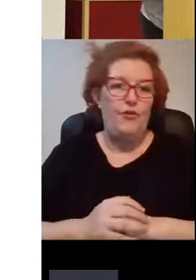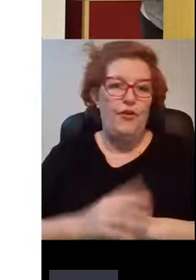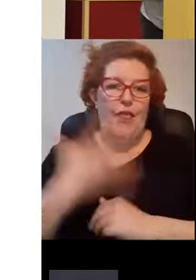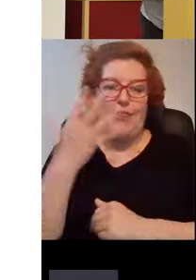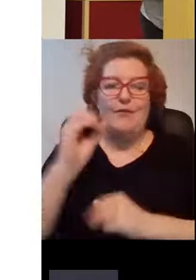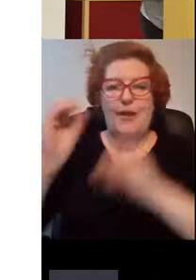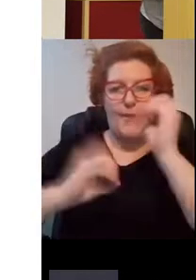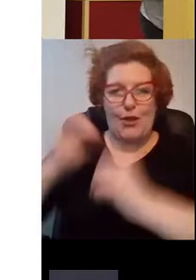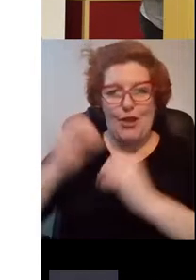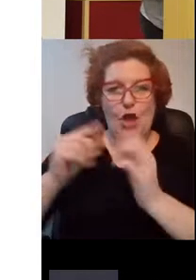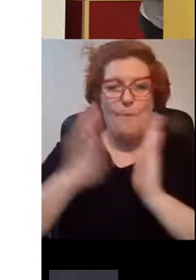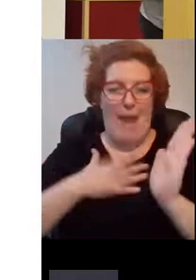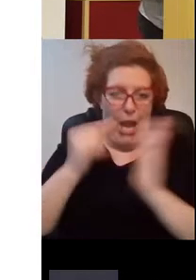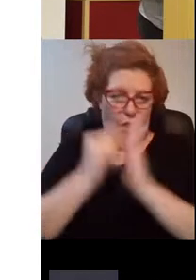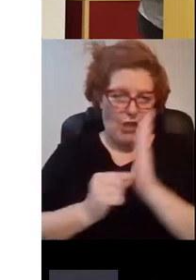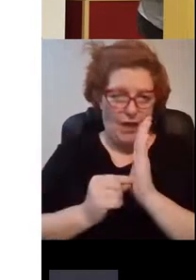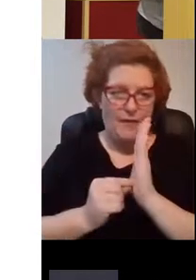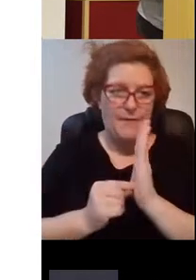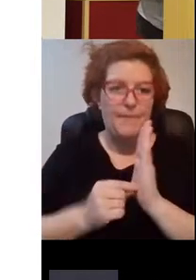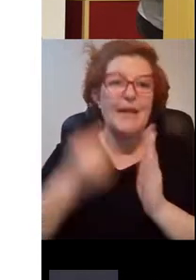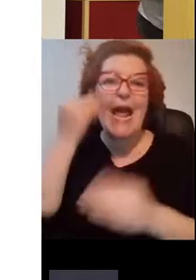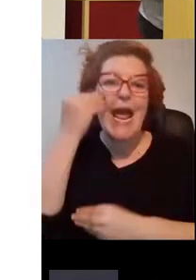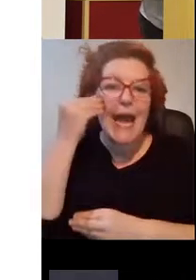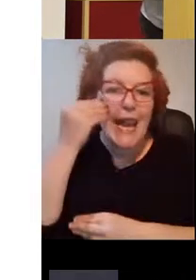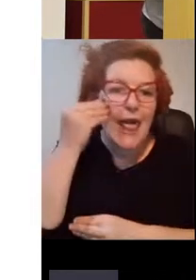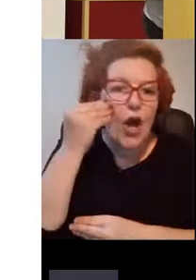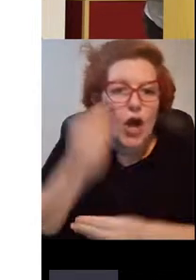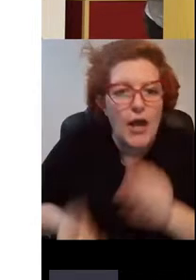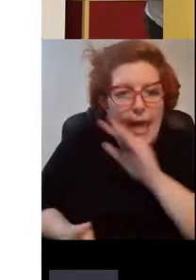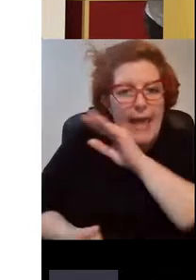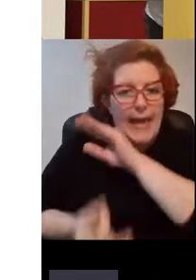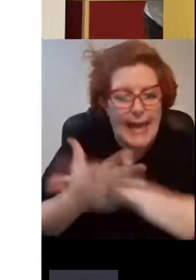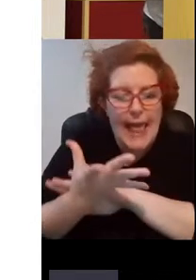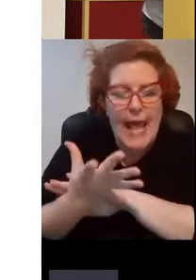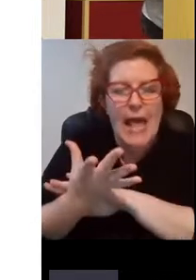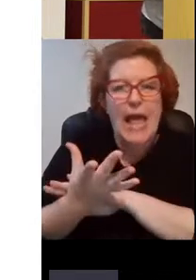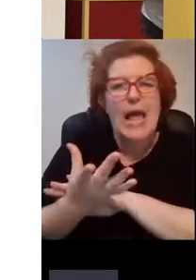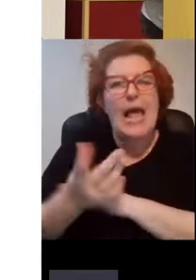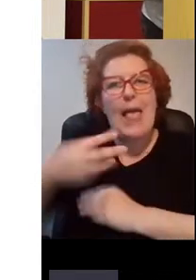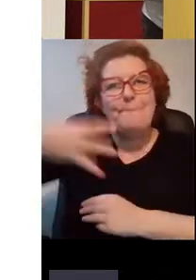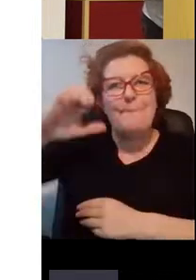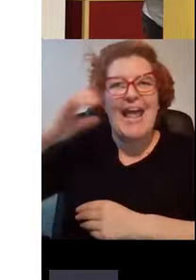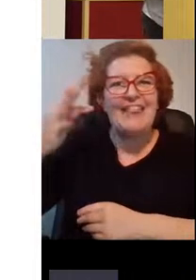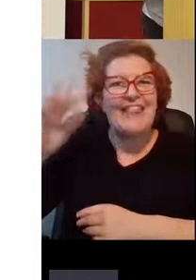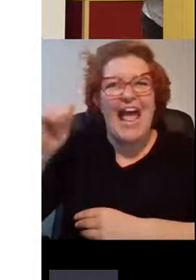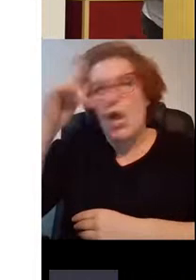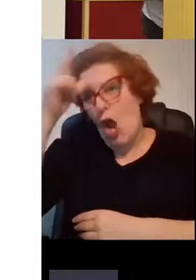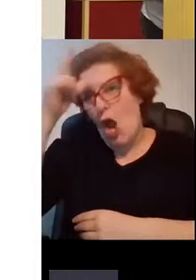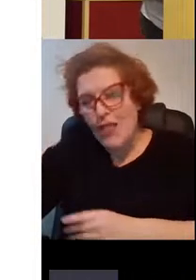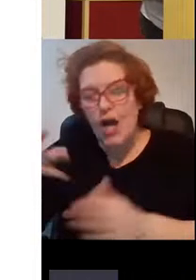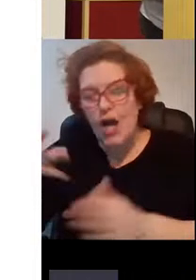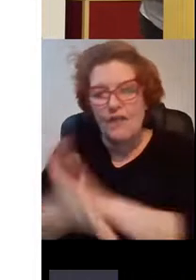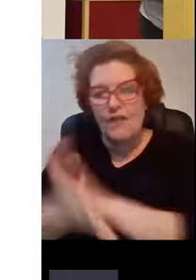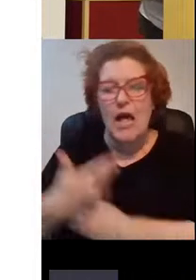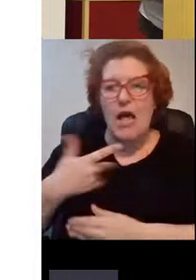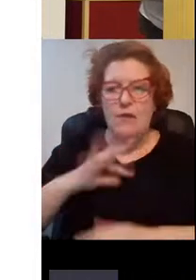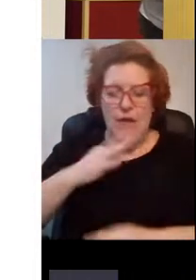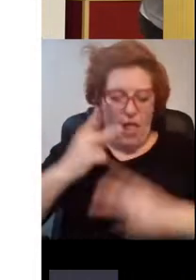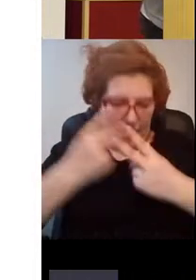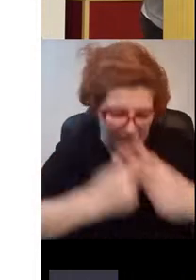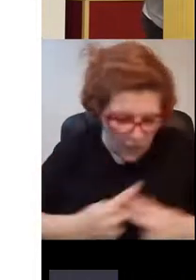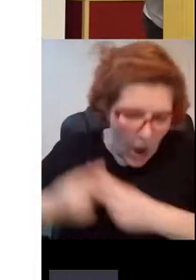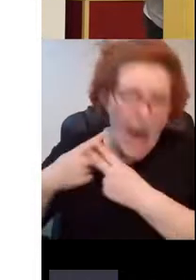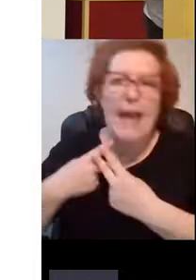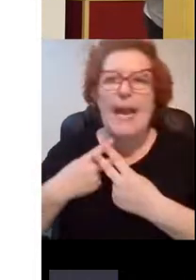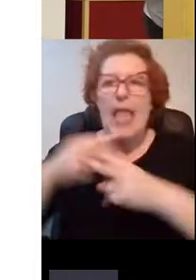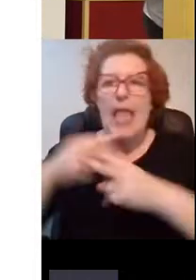espacio realmente colaborativo de metacognición, donde ellos tuvieron la oportunidad de autoevaluar, coevaluar y tomar decisiones,